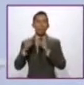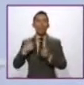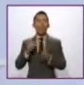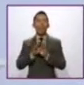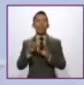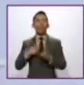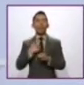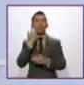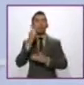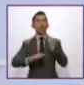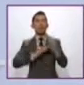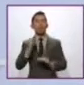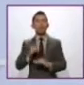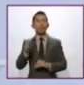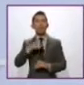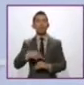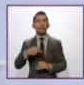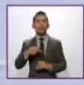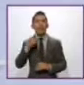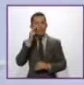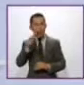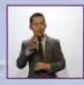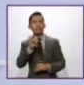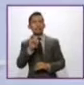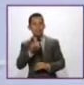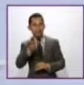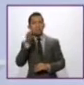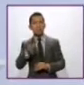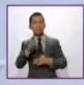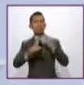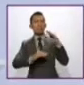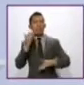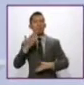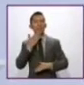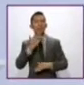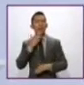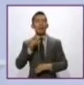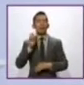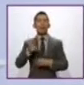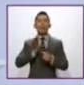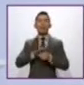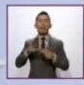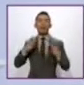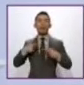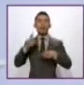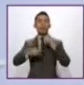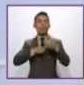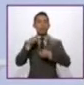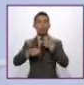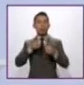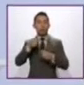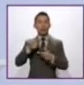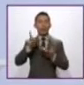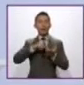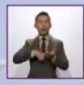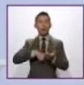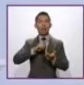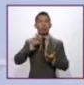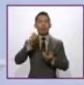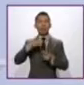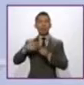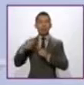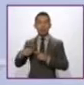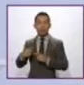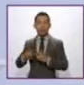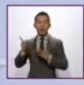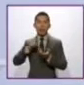crecer, en el que sí están viendo un crecimiento real para Querétaro. En específico hablo piscicultores que están creando tilapia. Tilapia